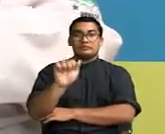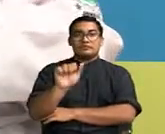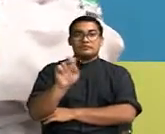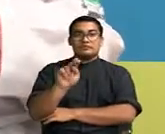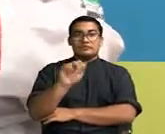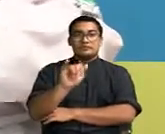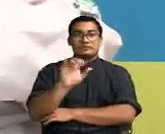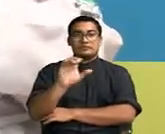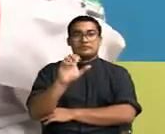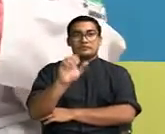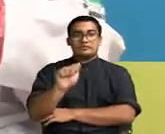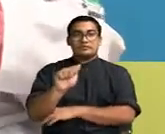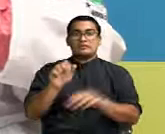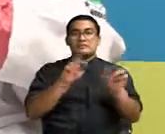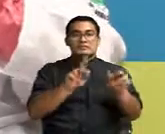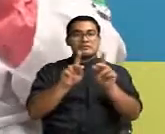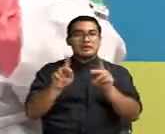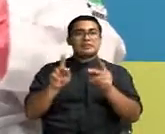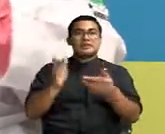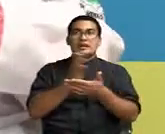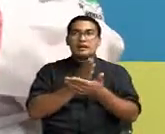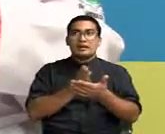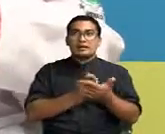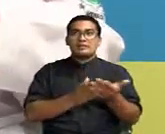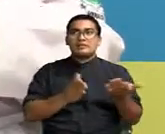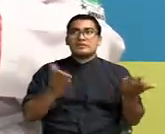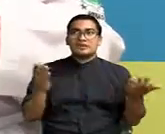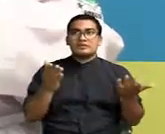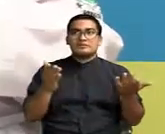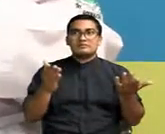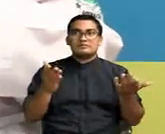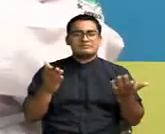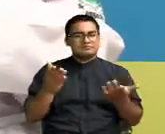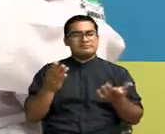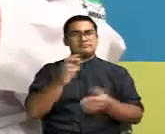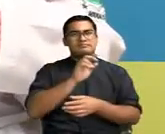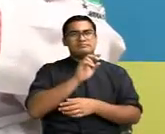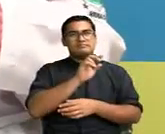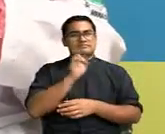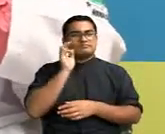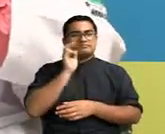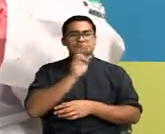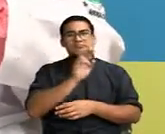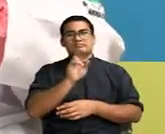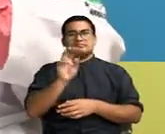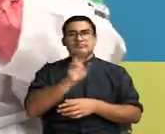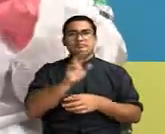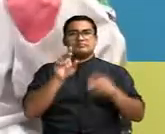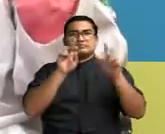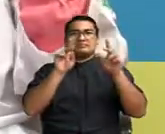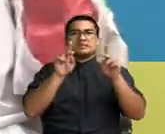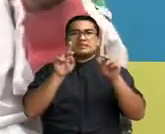los síntomas son más atenuados, los síntomas de la manía ya no son floridos. Es